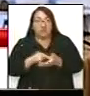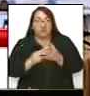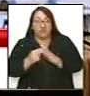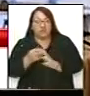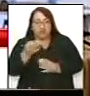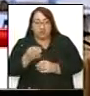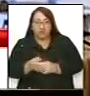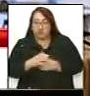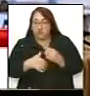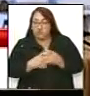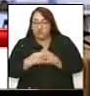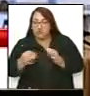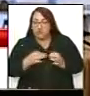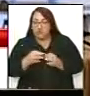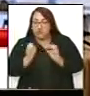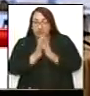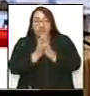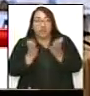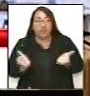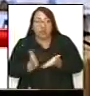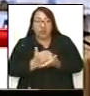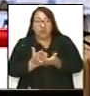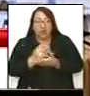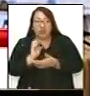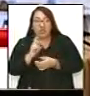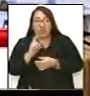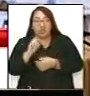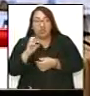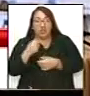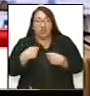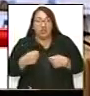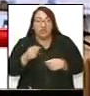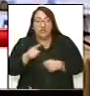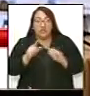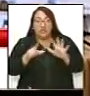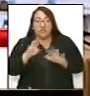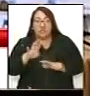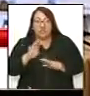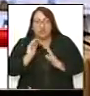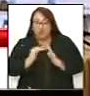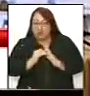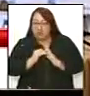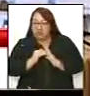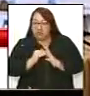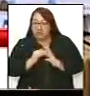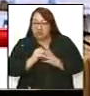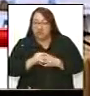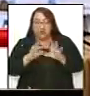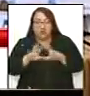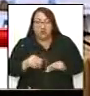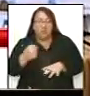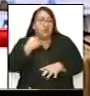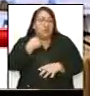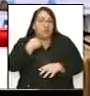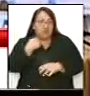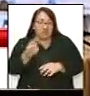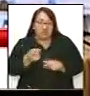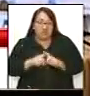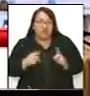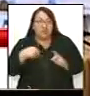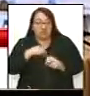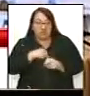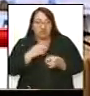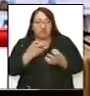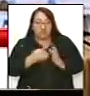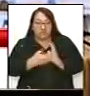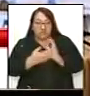cierto?, explícitamente el diario Expreso, en el que se habría gastado 174 millones en textos fallados. Pero nosotros